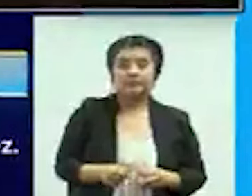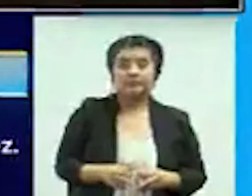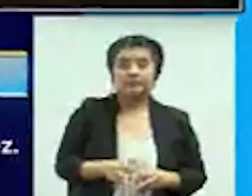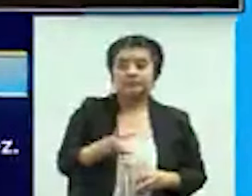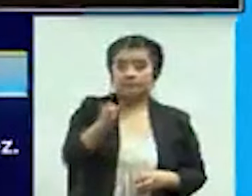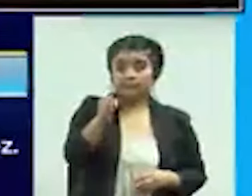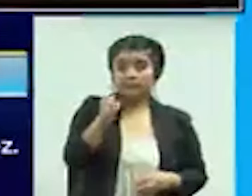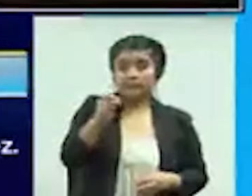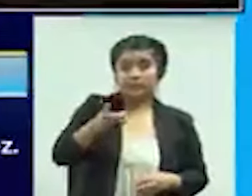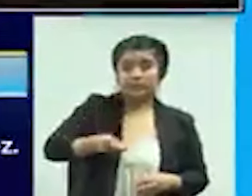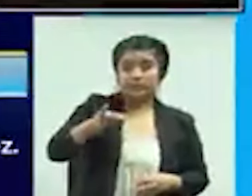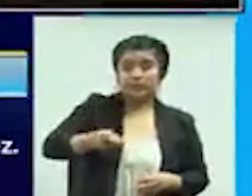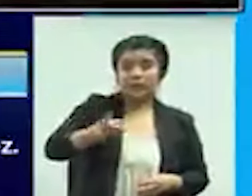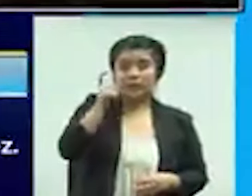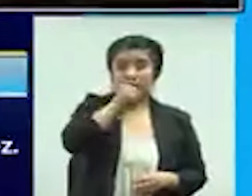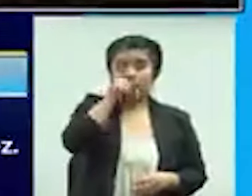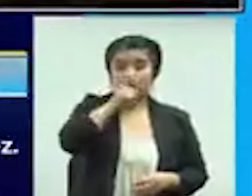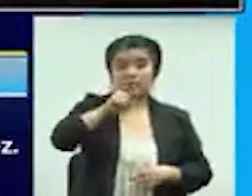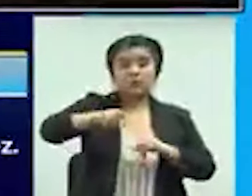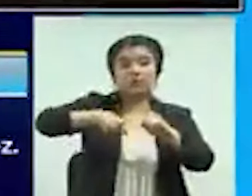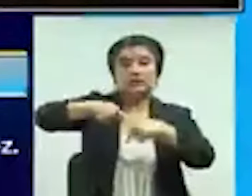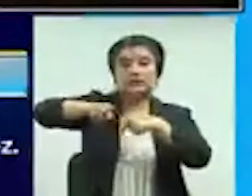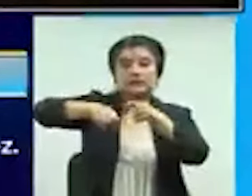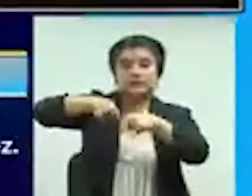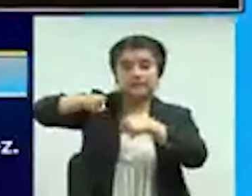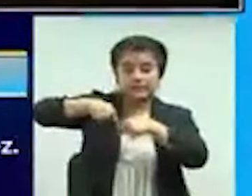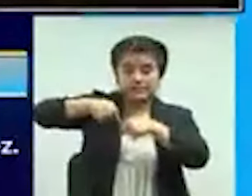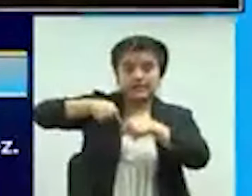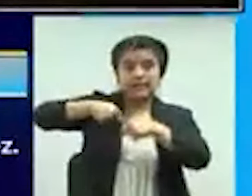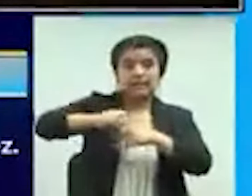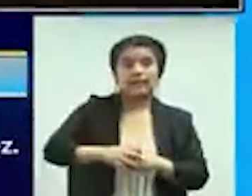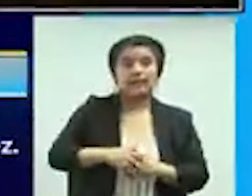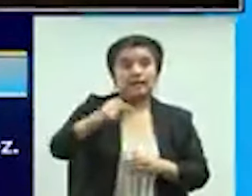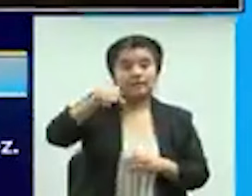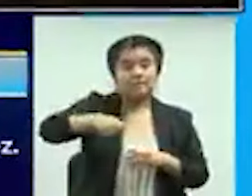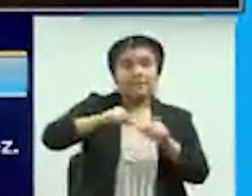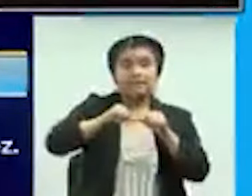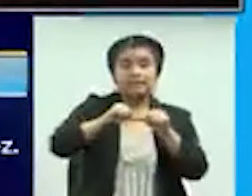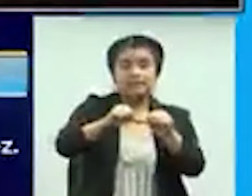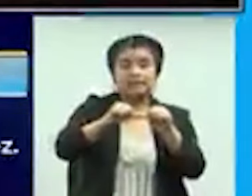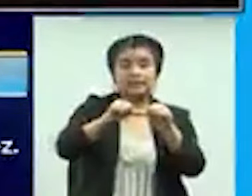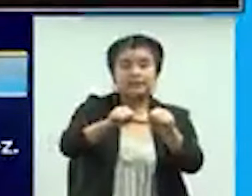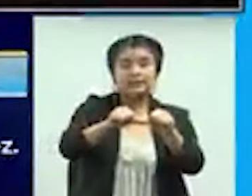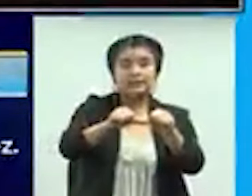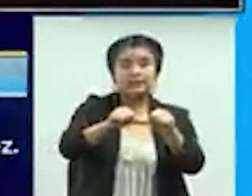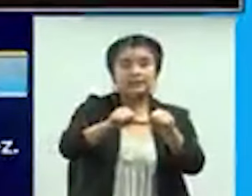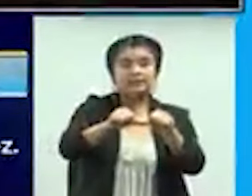Momento, diputado, no contamos con el quórum para darle continuidad